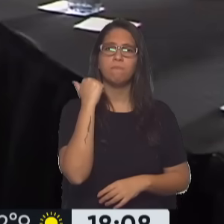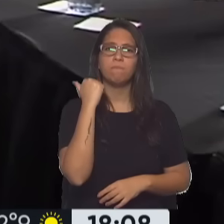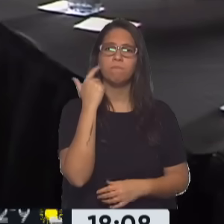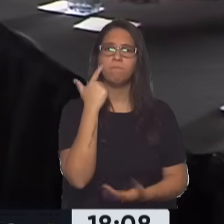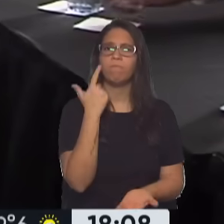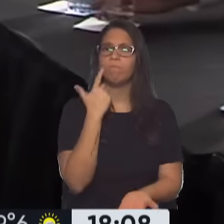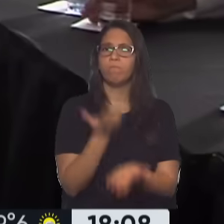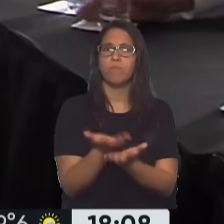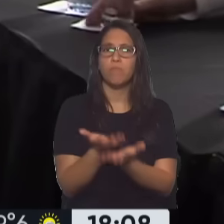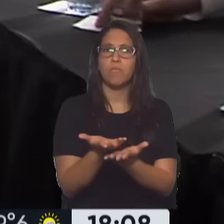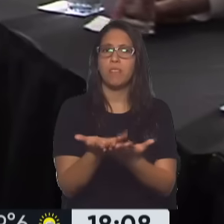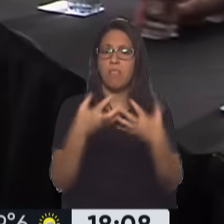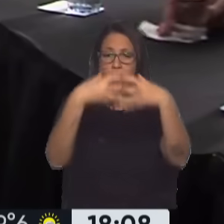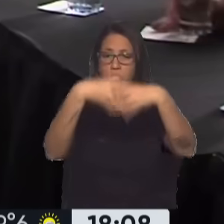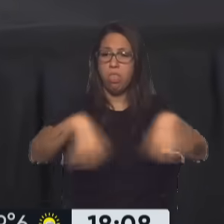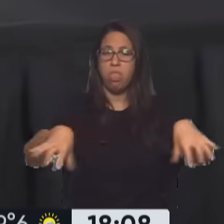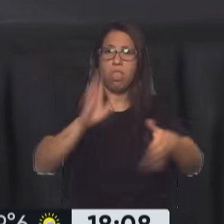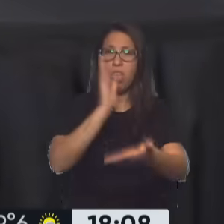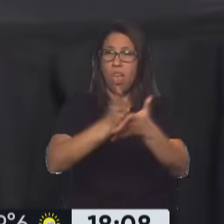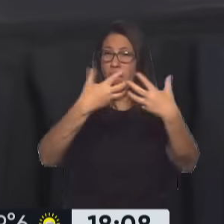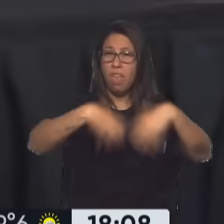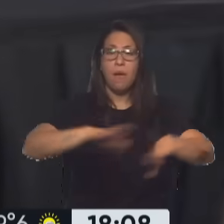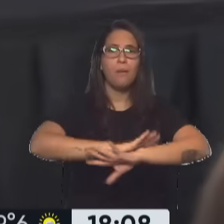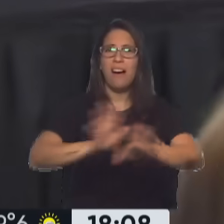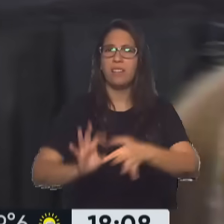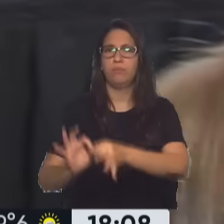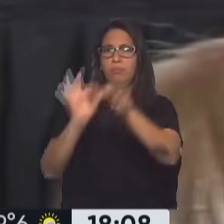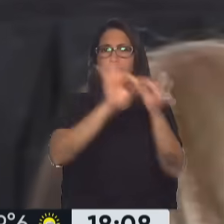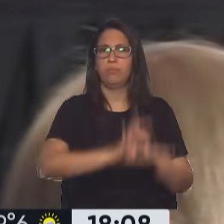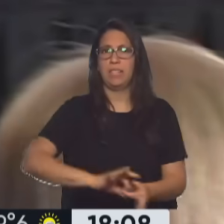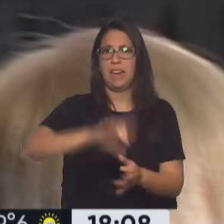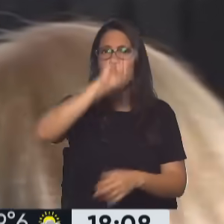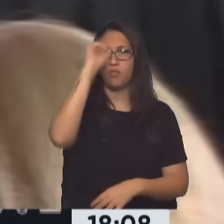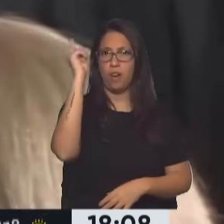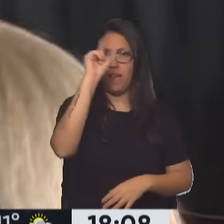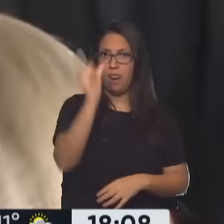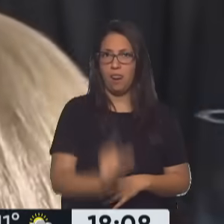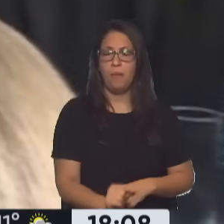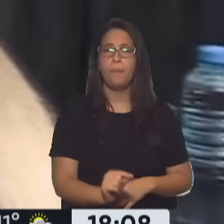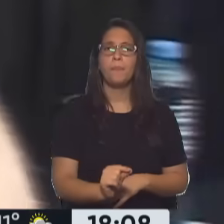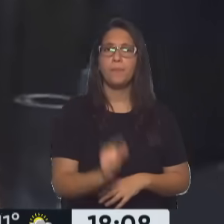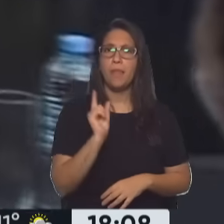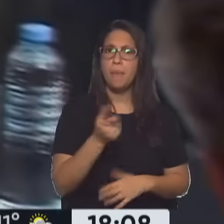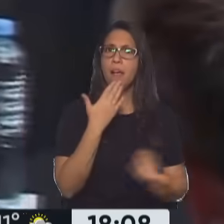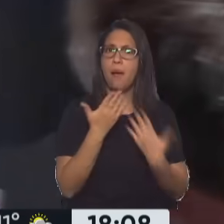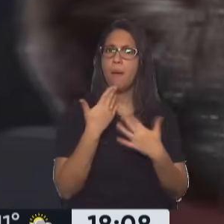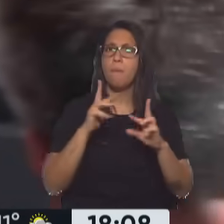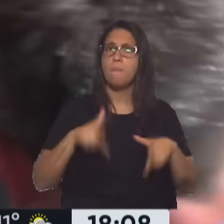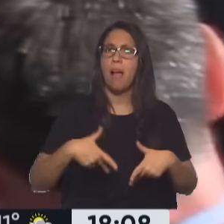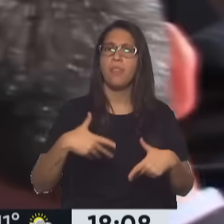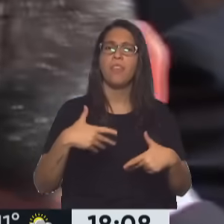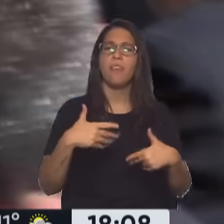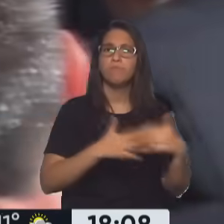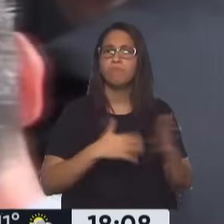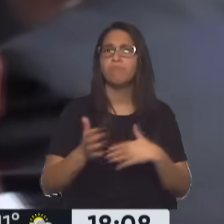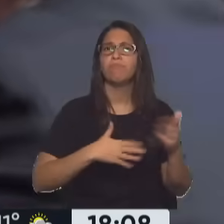con la grieta para promover un gobierno de unidad nacional. En el encuentro se analizó también un plan de obras, el